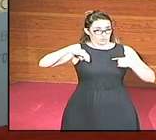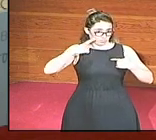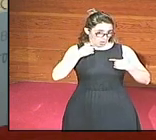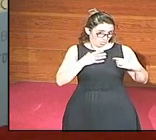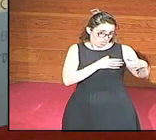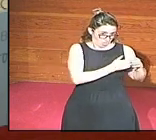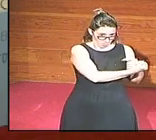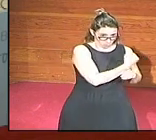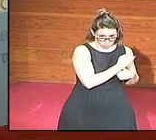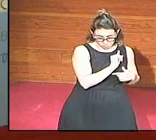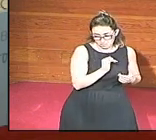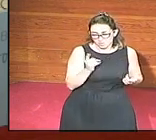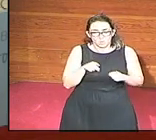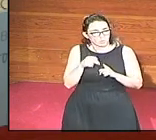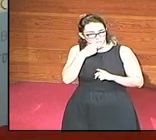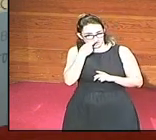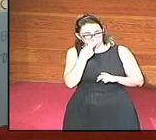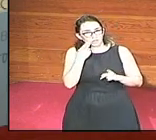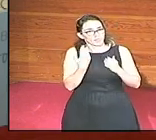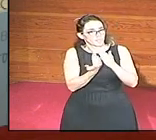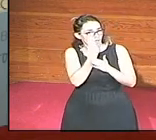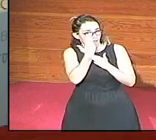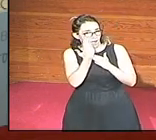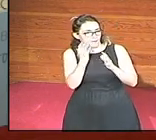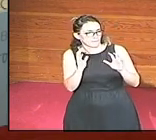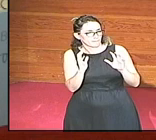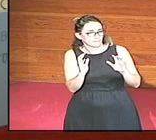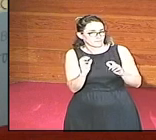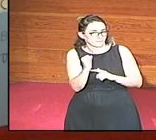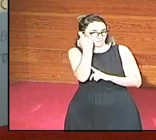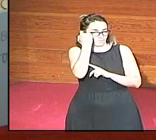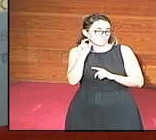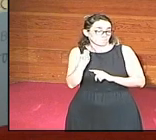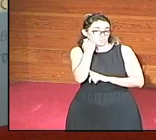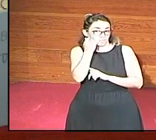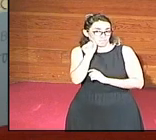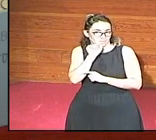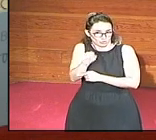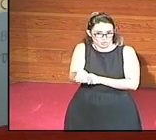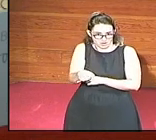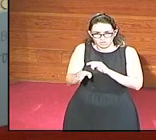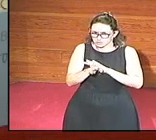Pero es muy interesante, porque a día de hoy el día de la victoria sigue siendo el día de la victoria para los dos.